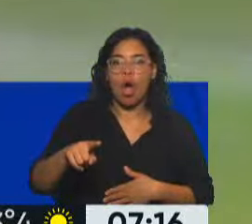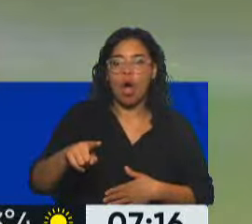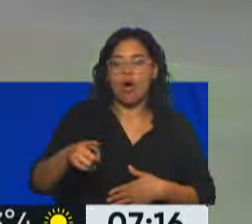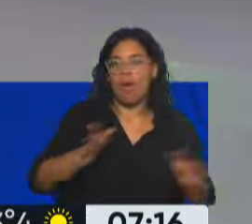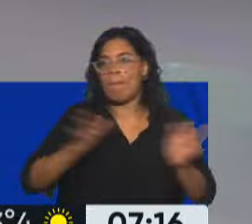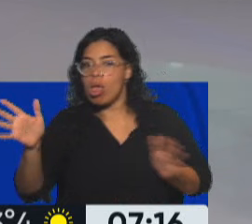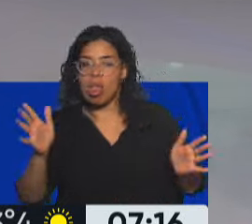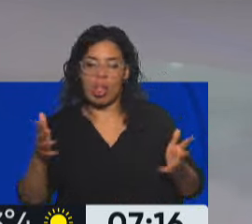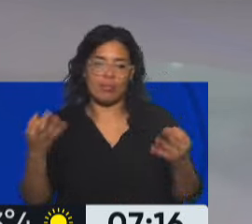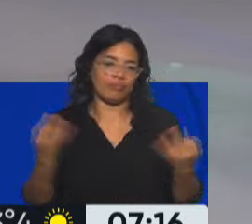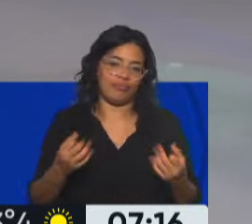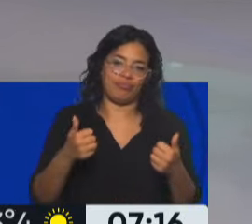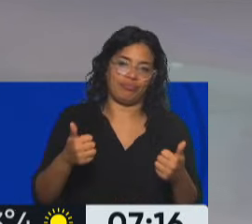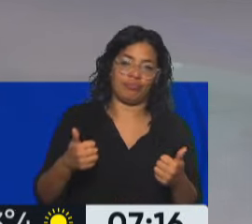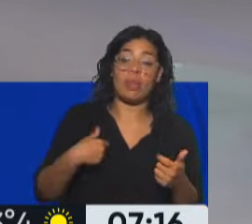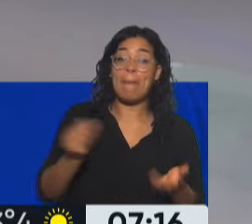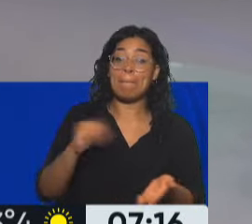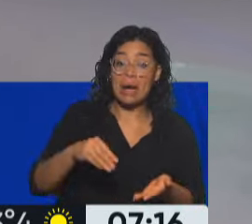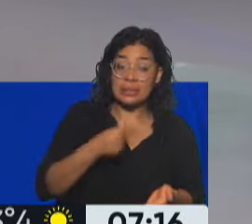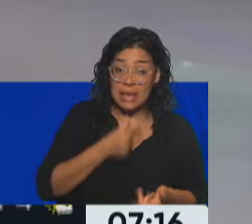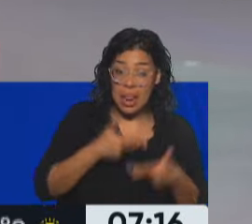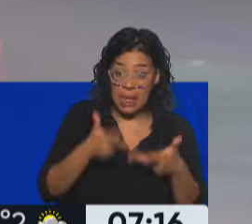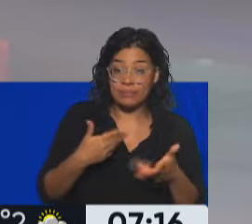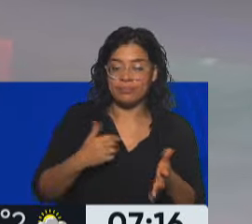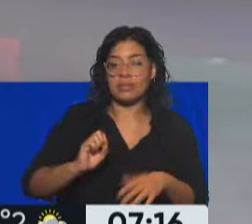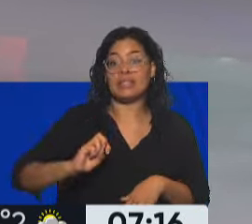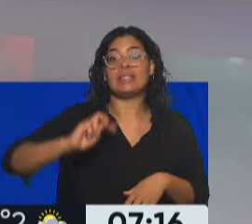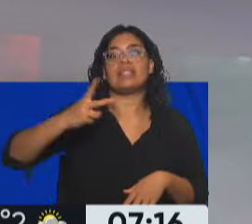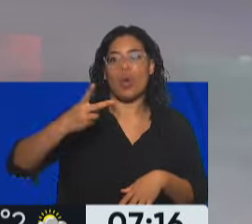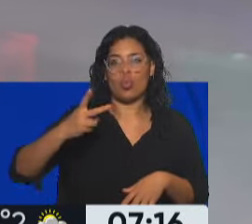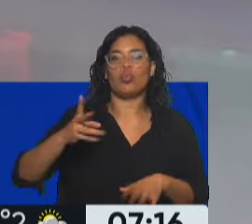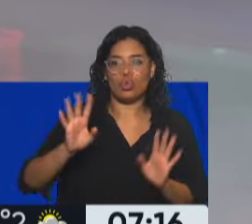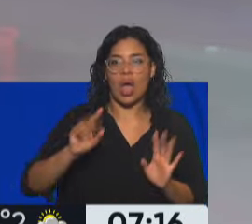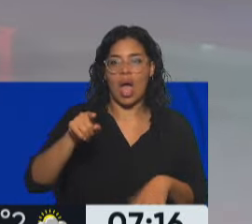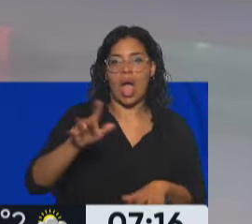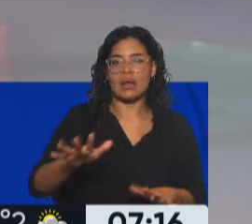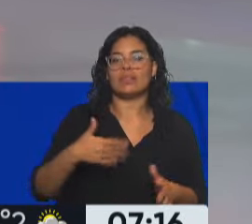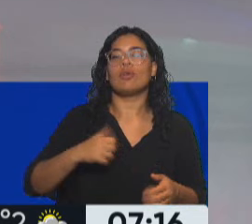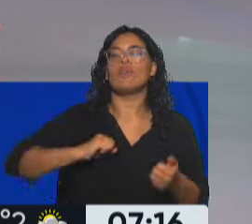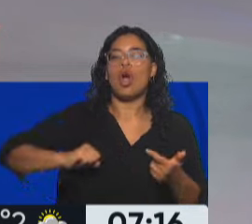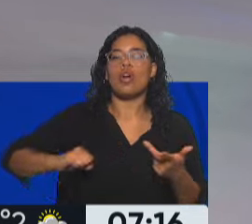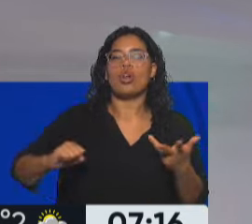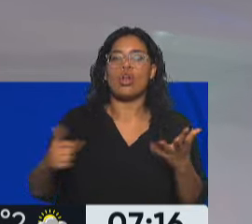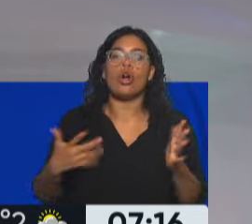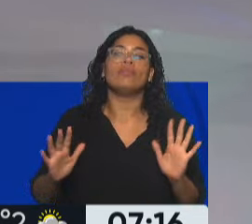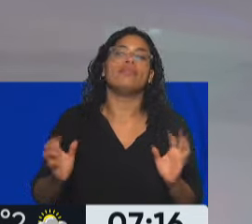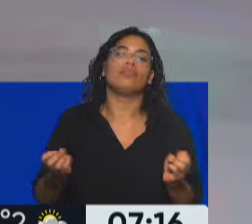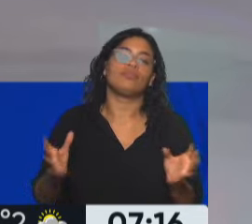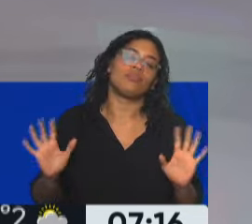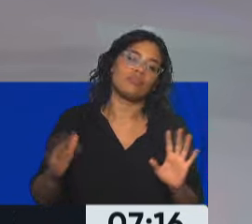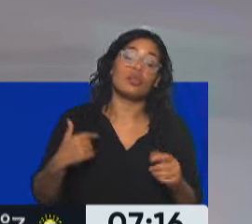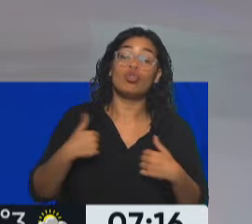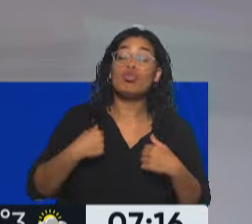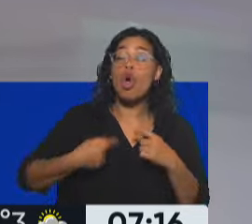Gana partido. ¿Y querés que te diga más? ¿Querés que te diga más? La segunda fue la tajada tremendo. Del partido. Tremendo. Porque eso es gol siempre. Mira, eso no es gol sé si lo contaste, pero yo anoche no podía